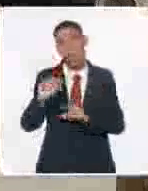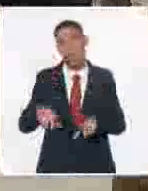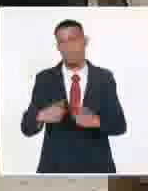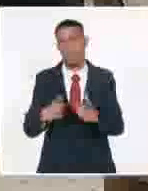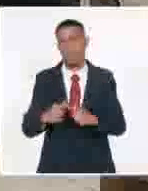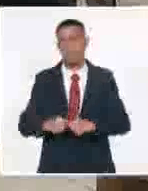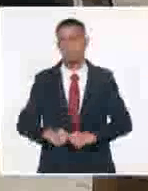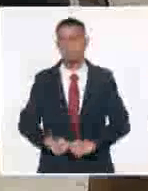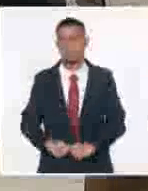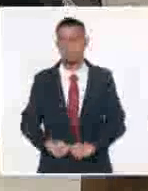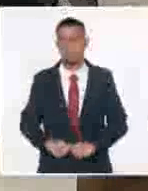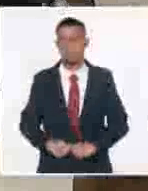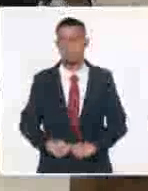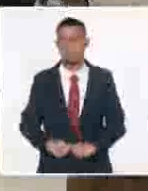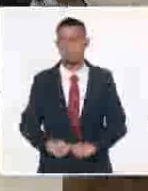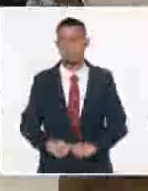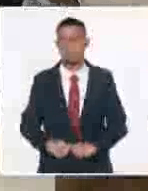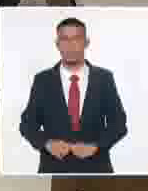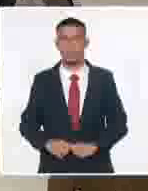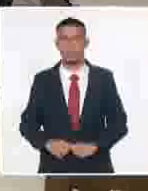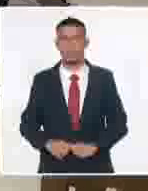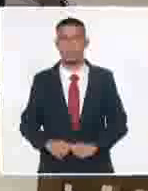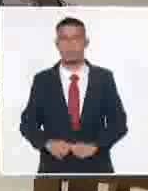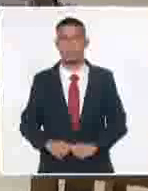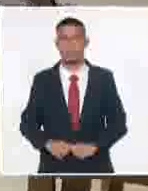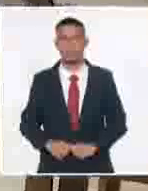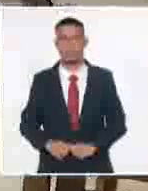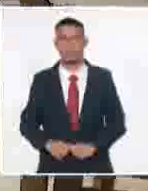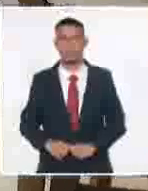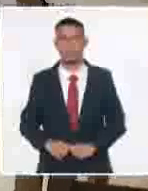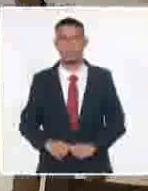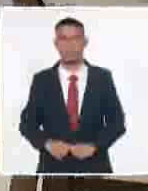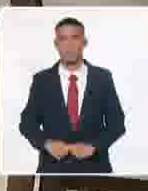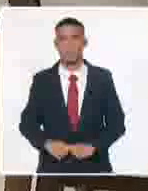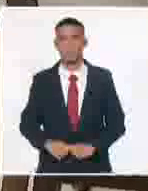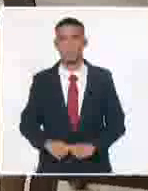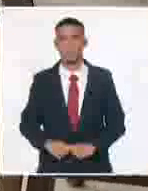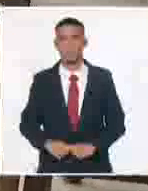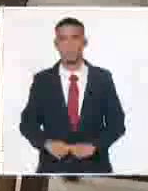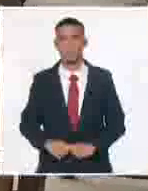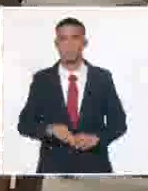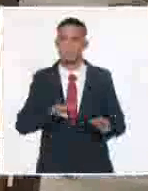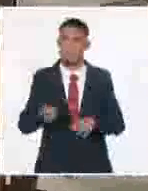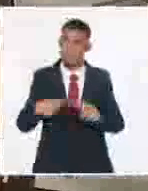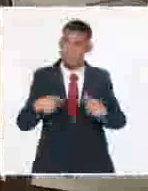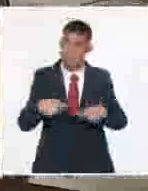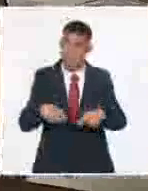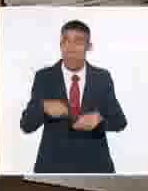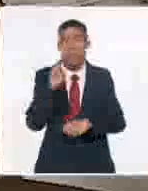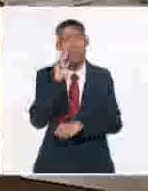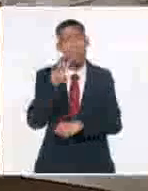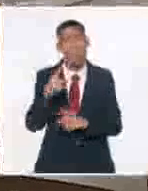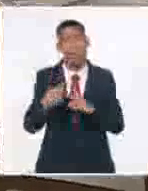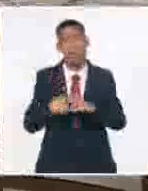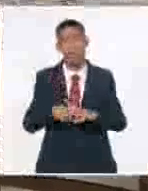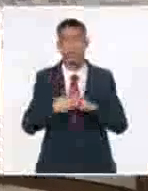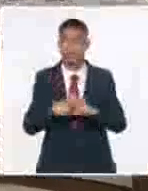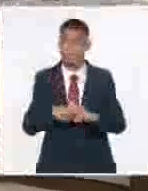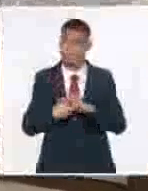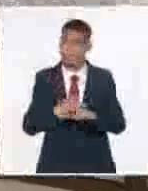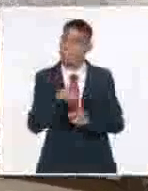Una solución amplia, justa y duradera al